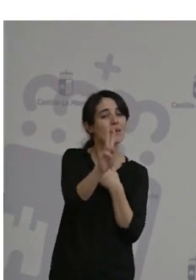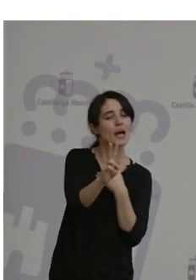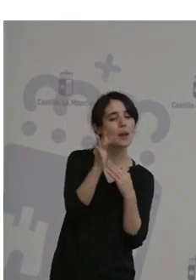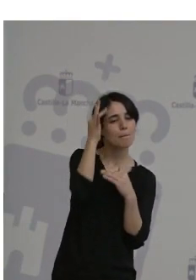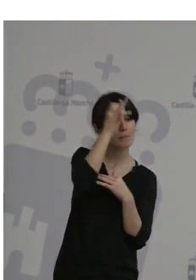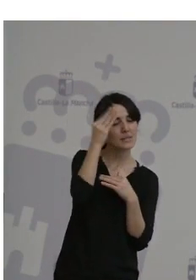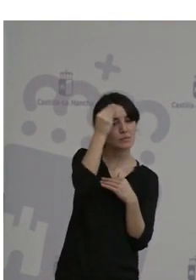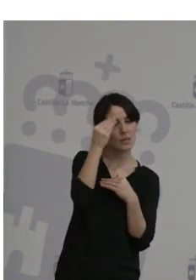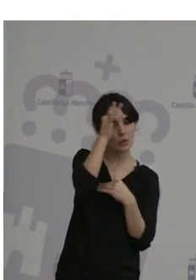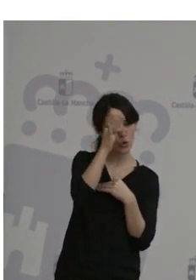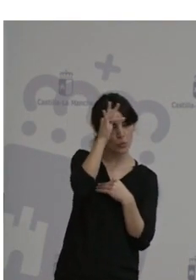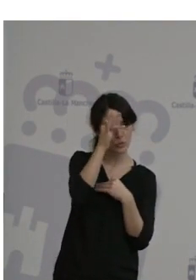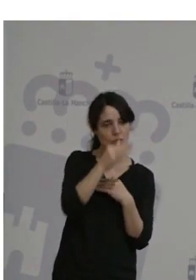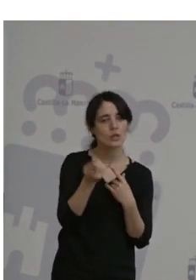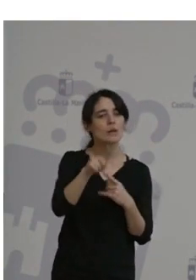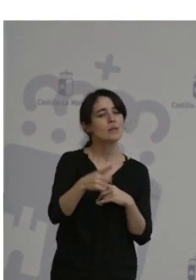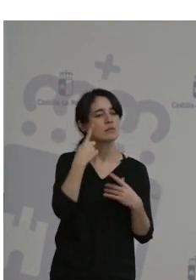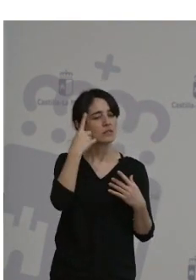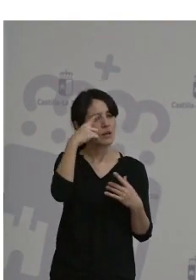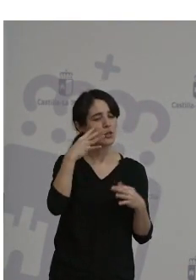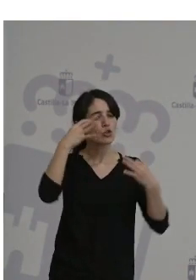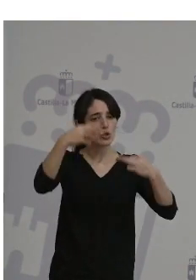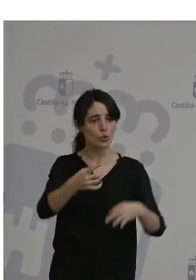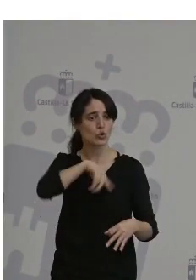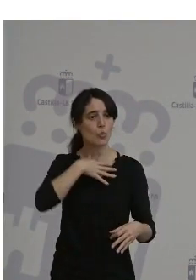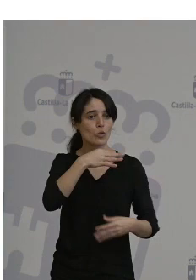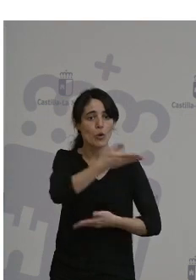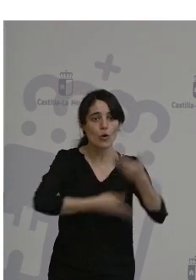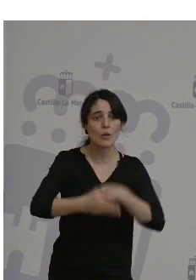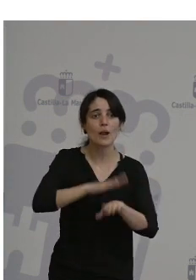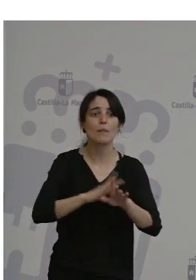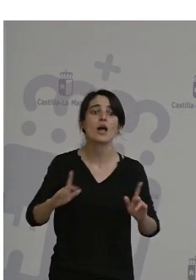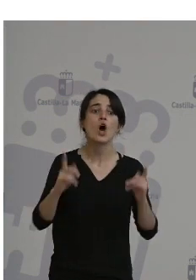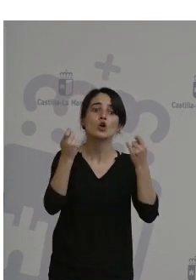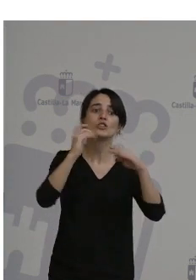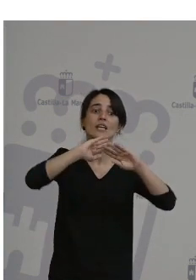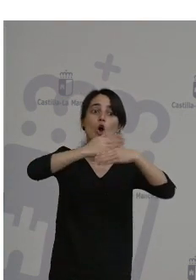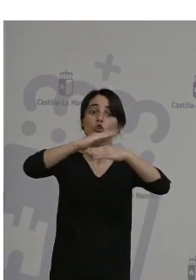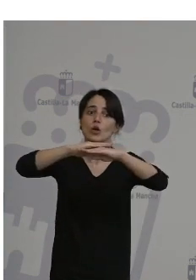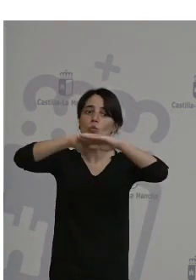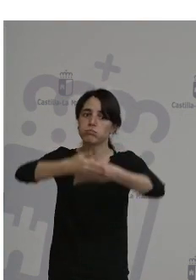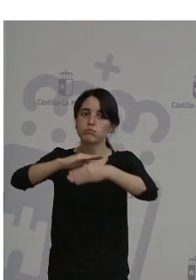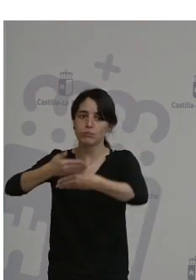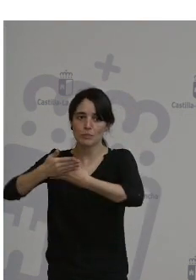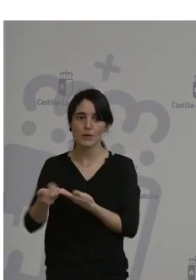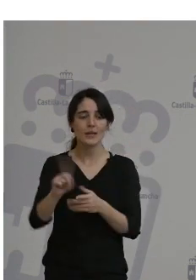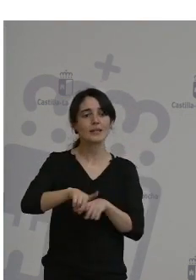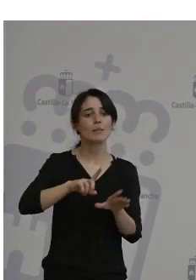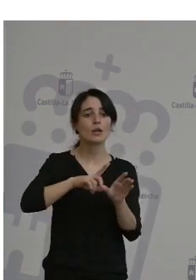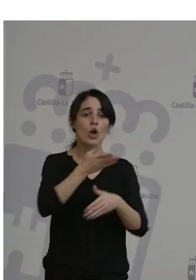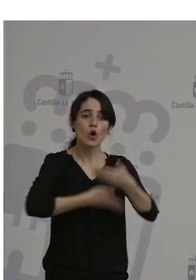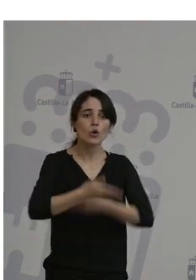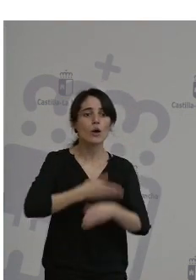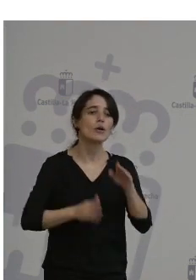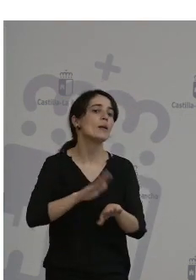firme convicción de que podemos contribuir y eliminar obstáculos y contribuir de manera importante a la finalidad de